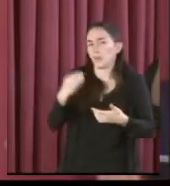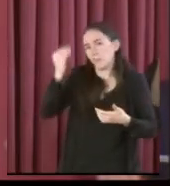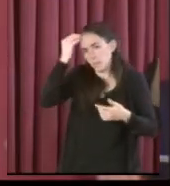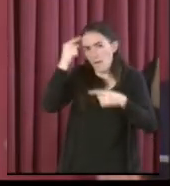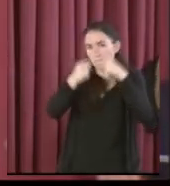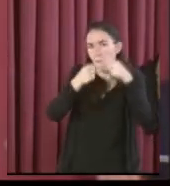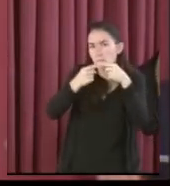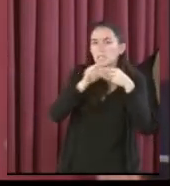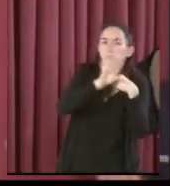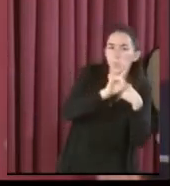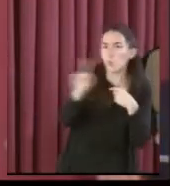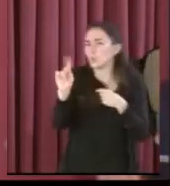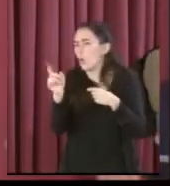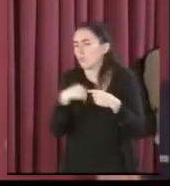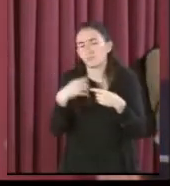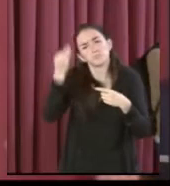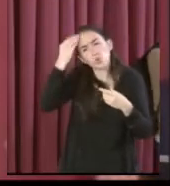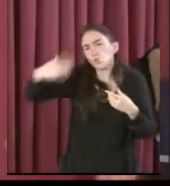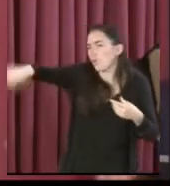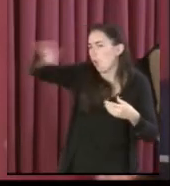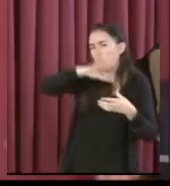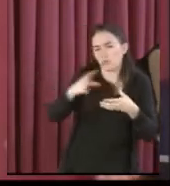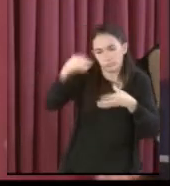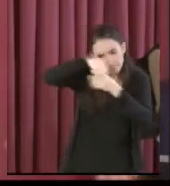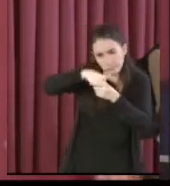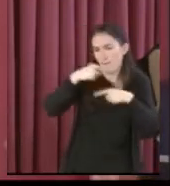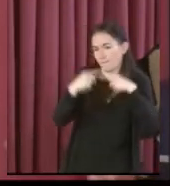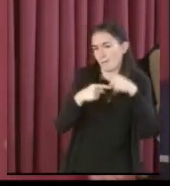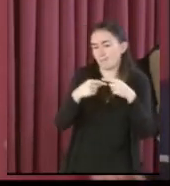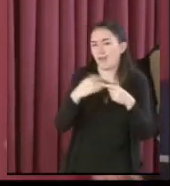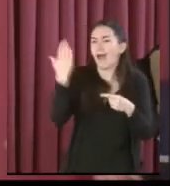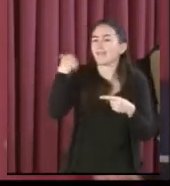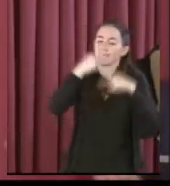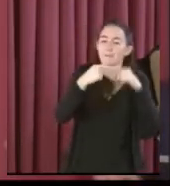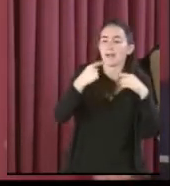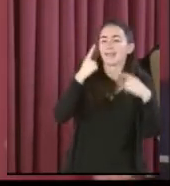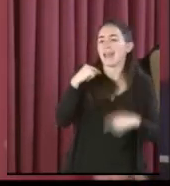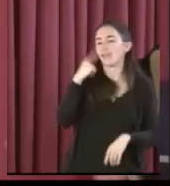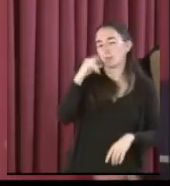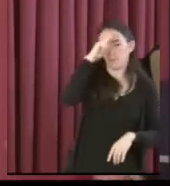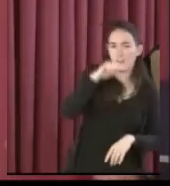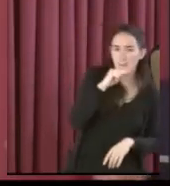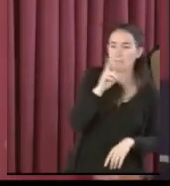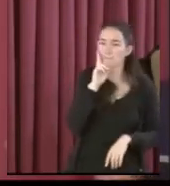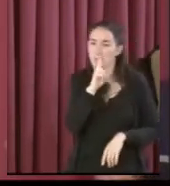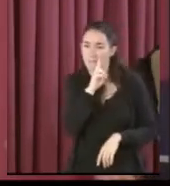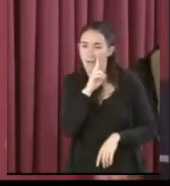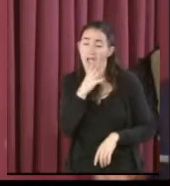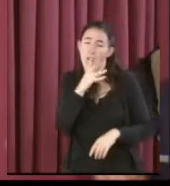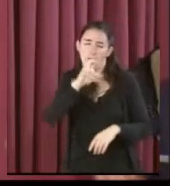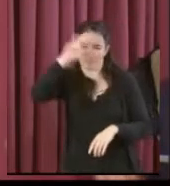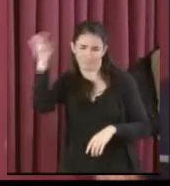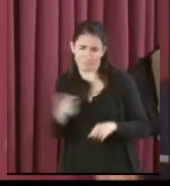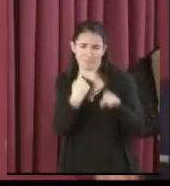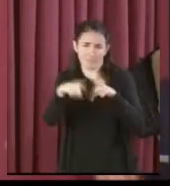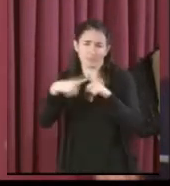este terreno. Hace ya mucho tiempo que junto a la familia tradicional proliferan otros tipos de familia. Un par de datos.